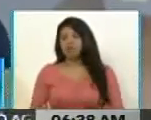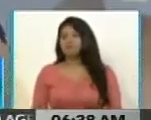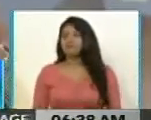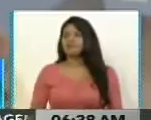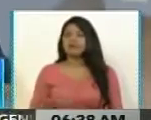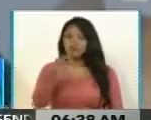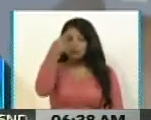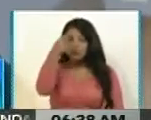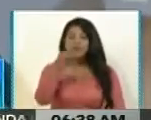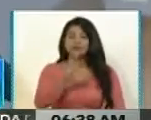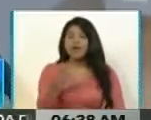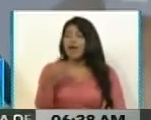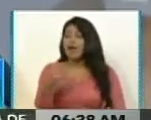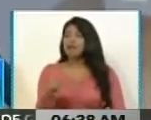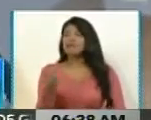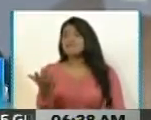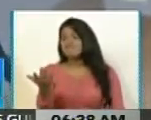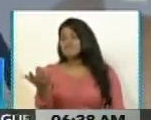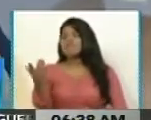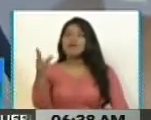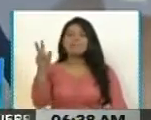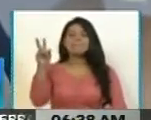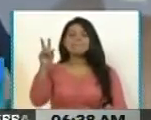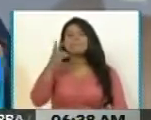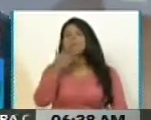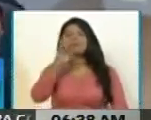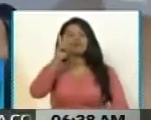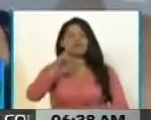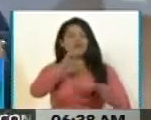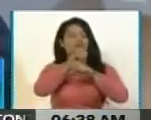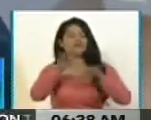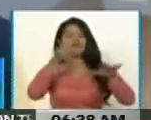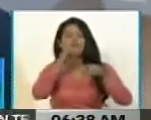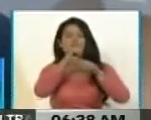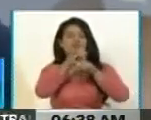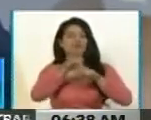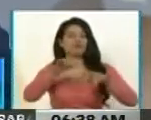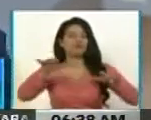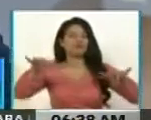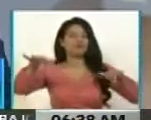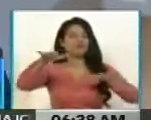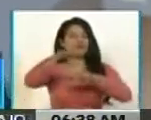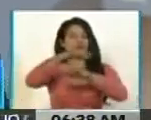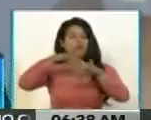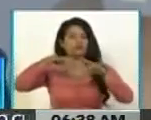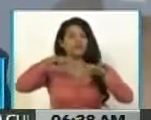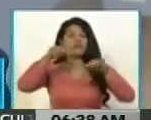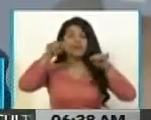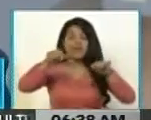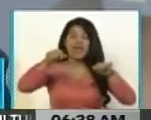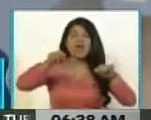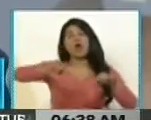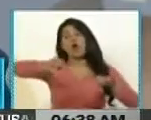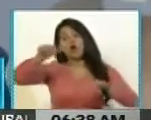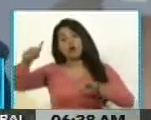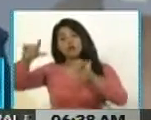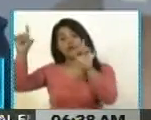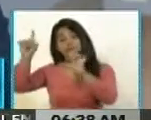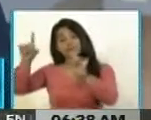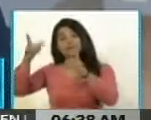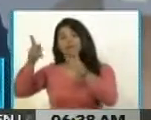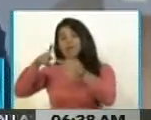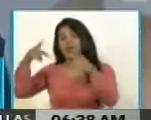una matriz de opinión en el país, esa matriz se lleva hacia afuera a través de unos medios que ya están,